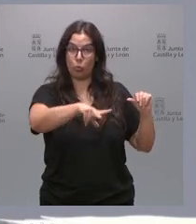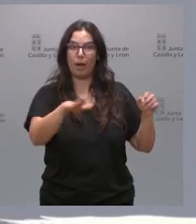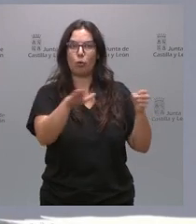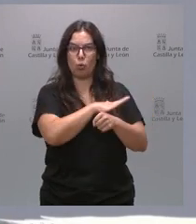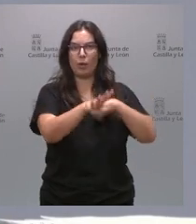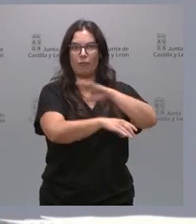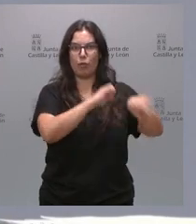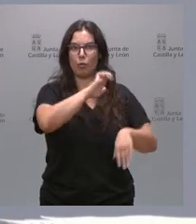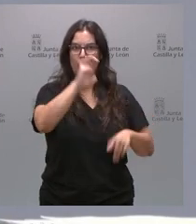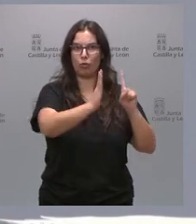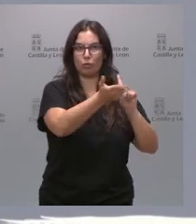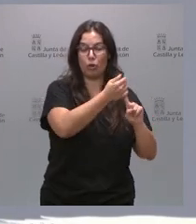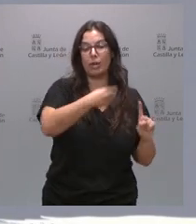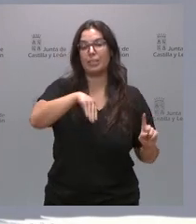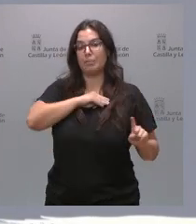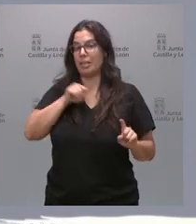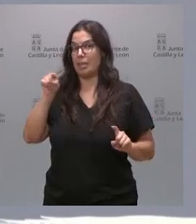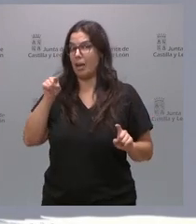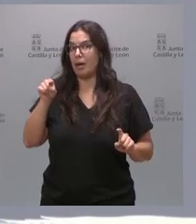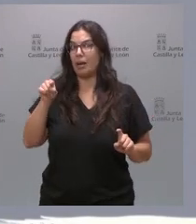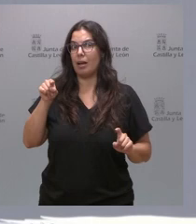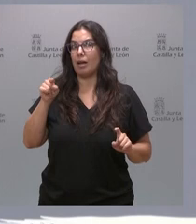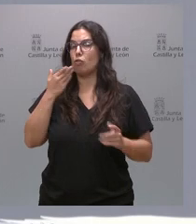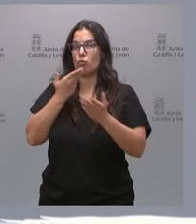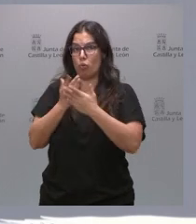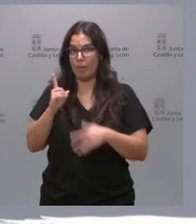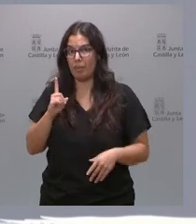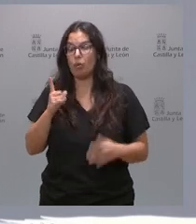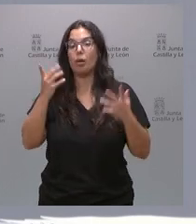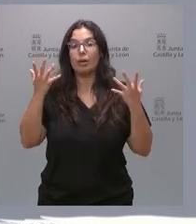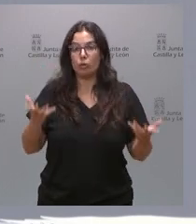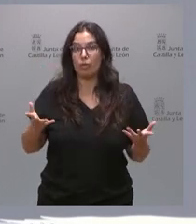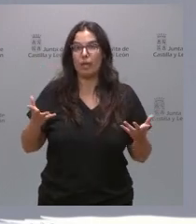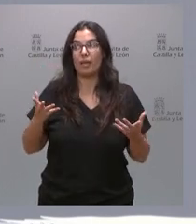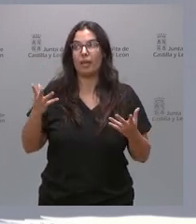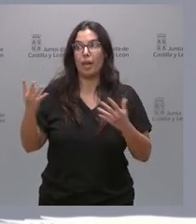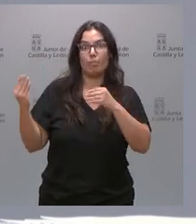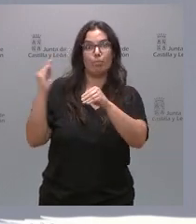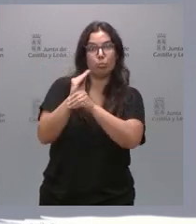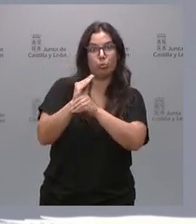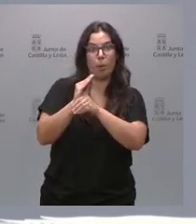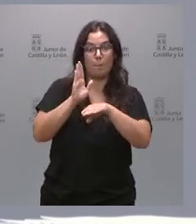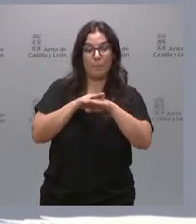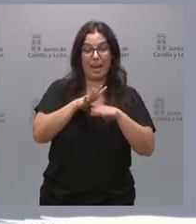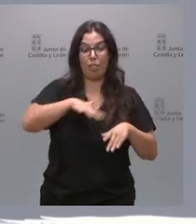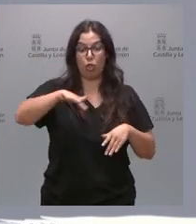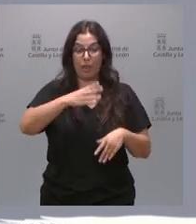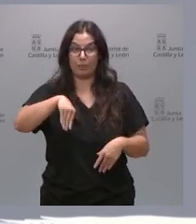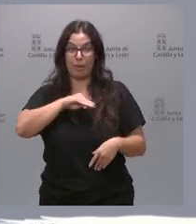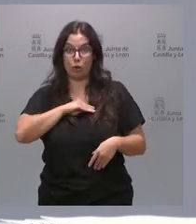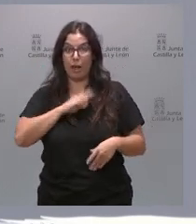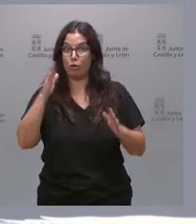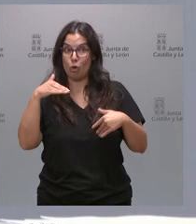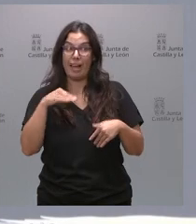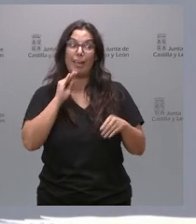europeos el gobierno de España no ha ido por esa dirección y por tanto no hay financiación europea para la parte española que sí que la hay para